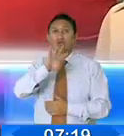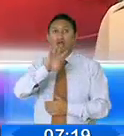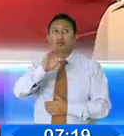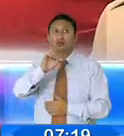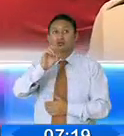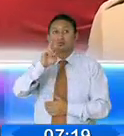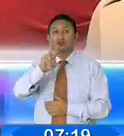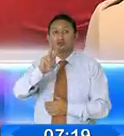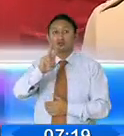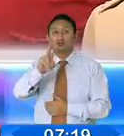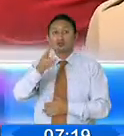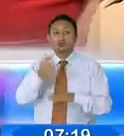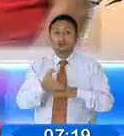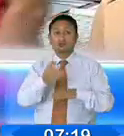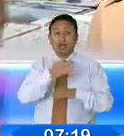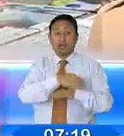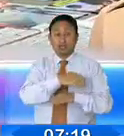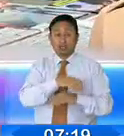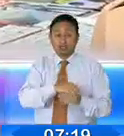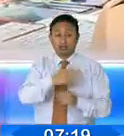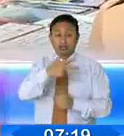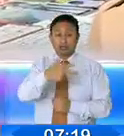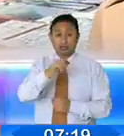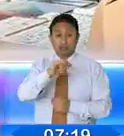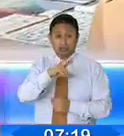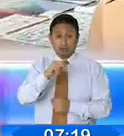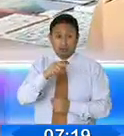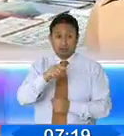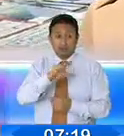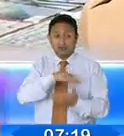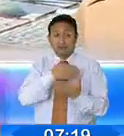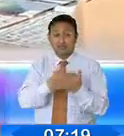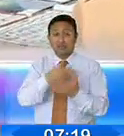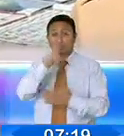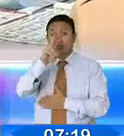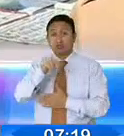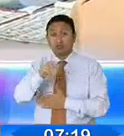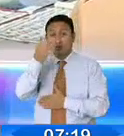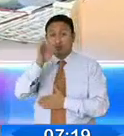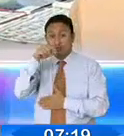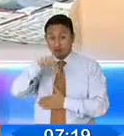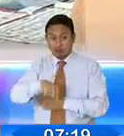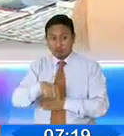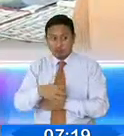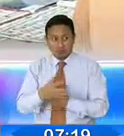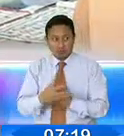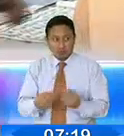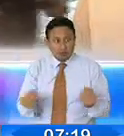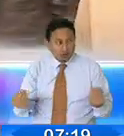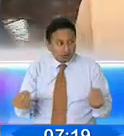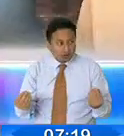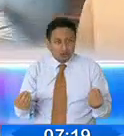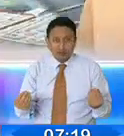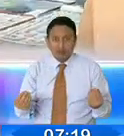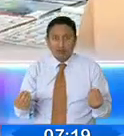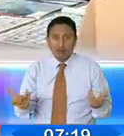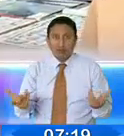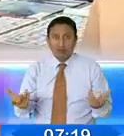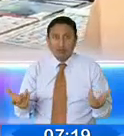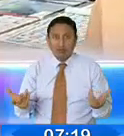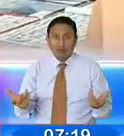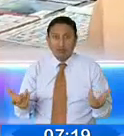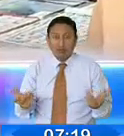de Chiriboga, cuando era fiscal, al año 2019 esas cantidades desaparecieron, sorpresivamente quedando